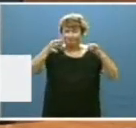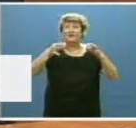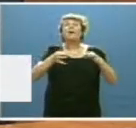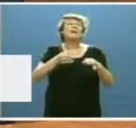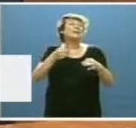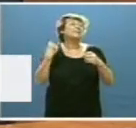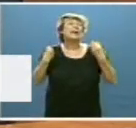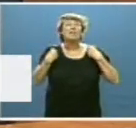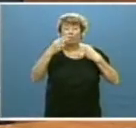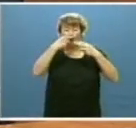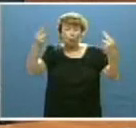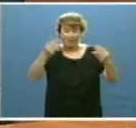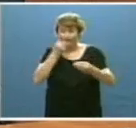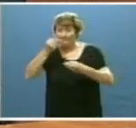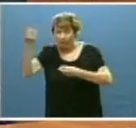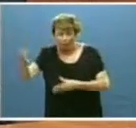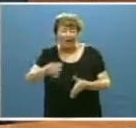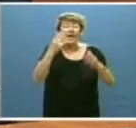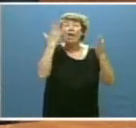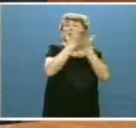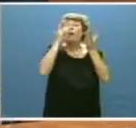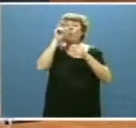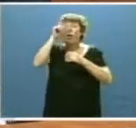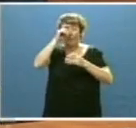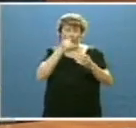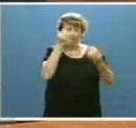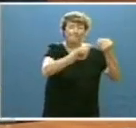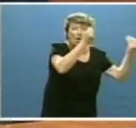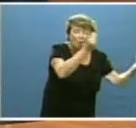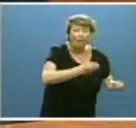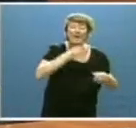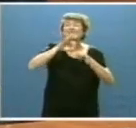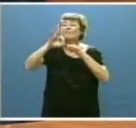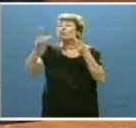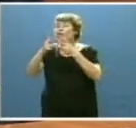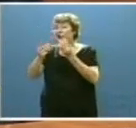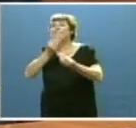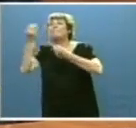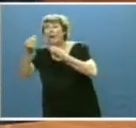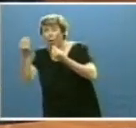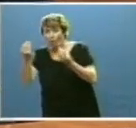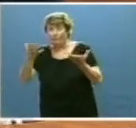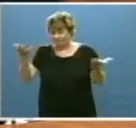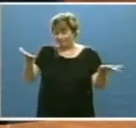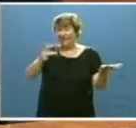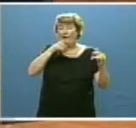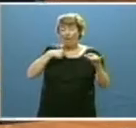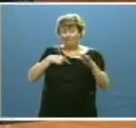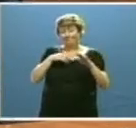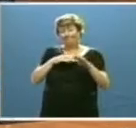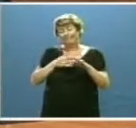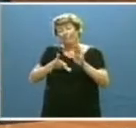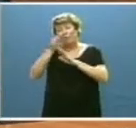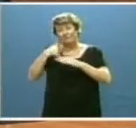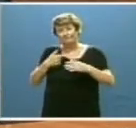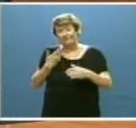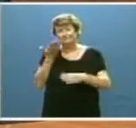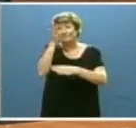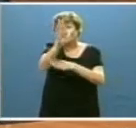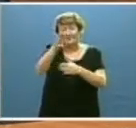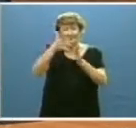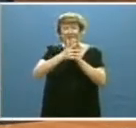pública de una educación de calidad y de unos buenos servicios sociales paso ahora a exponer la segunda